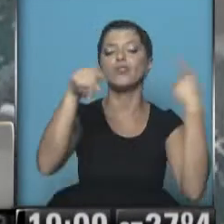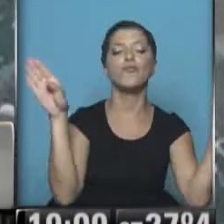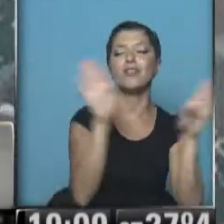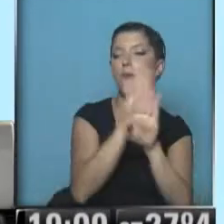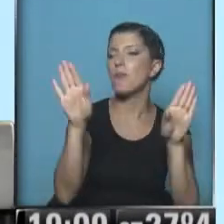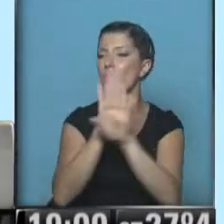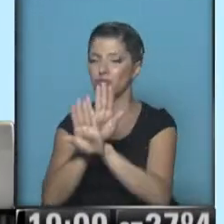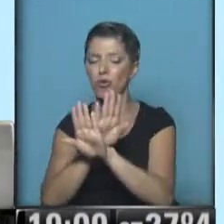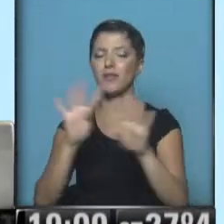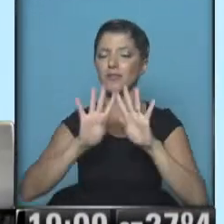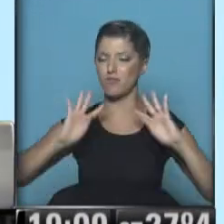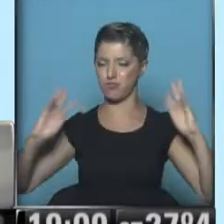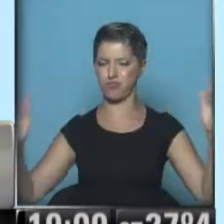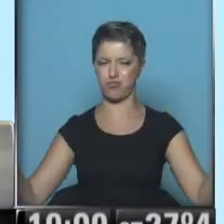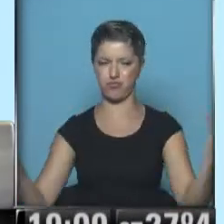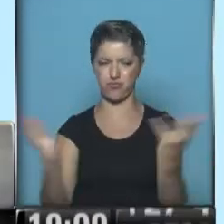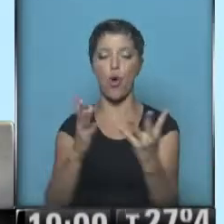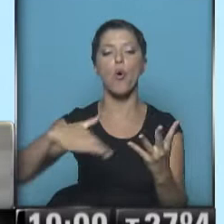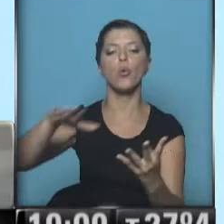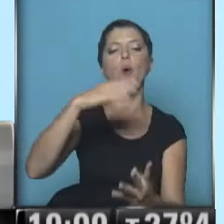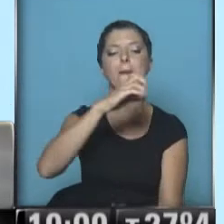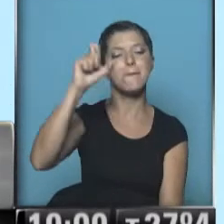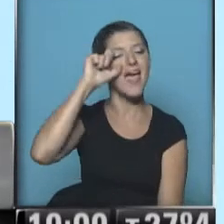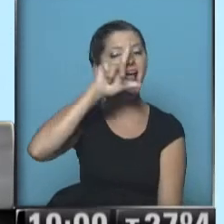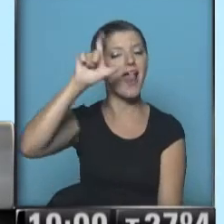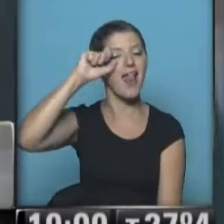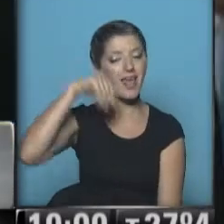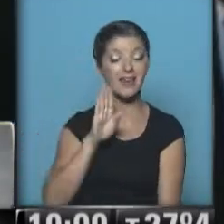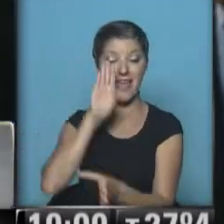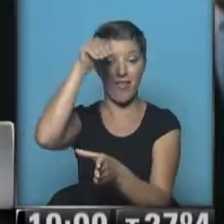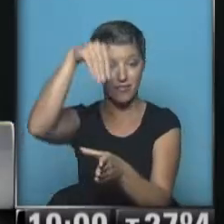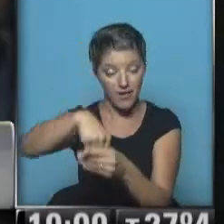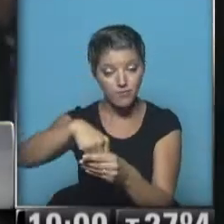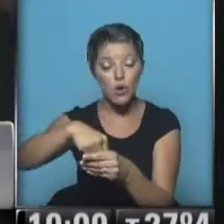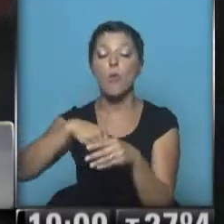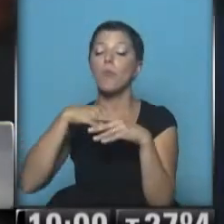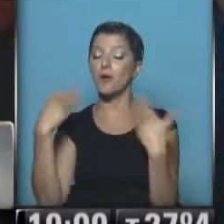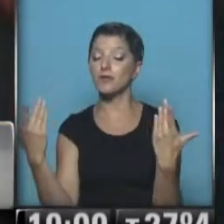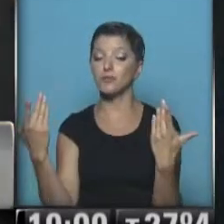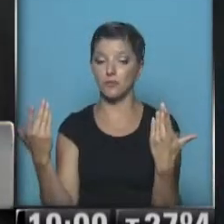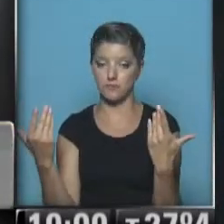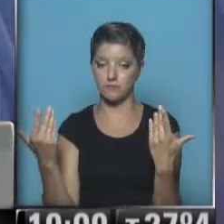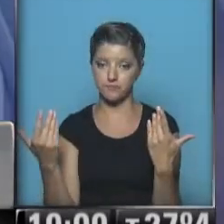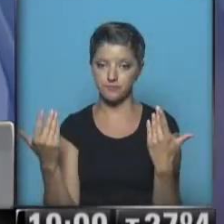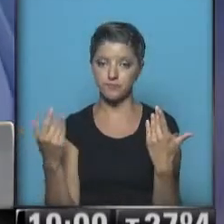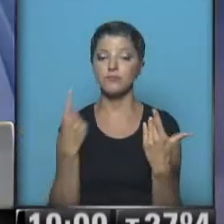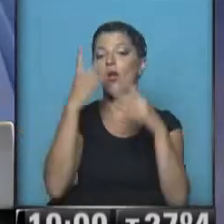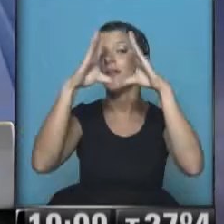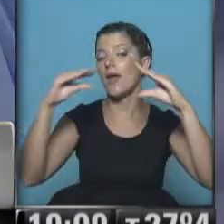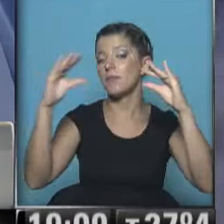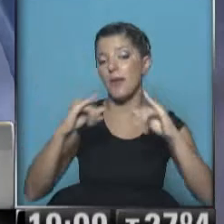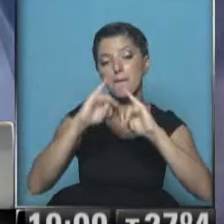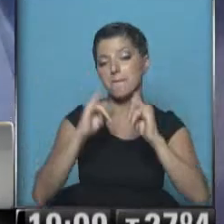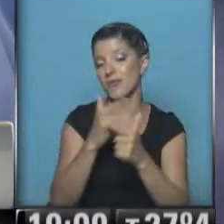Son varios los muros que rodean la ciudad de Belén y que están incluso dentro de la ciudad de Belén. Por eso no puede haber una Navidad